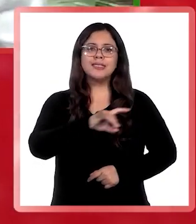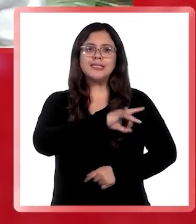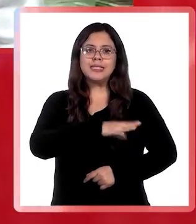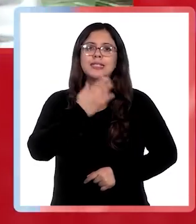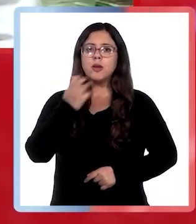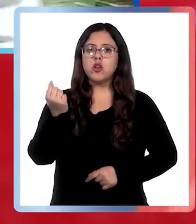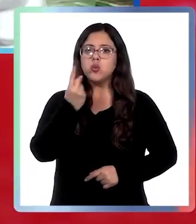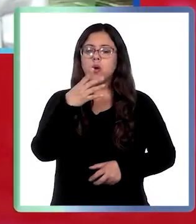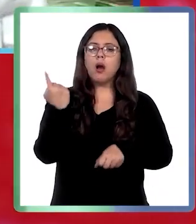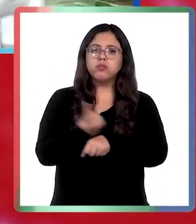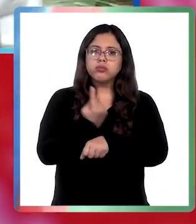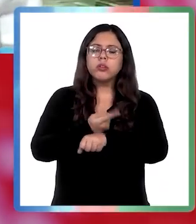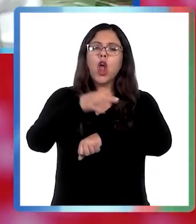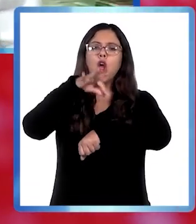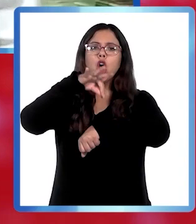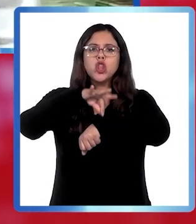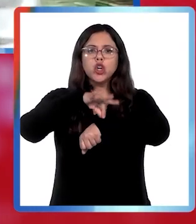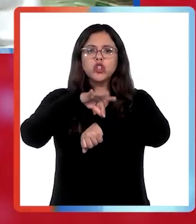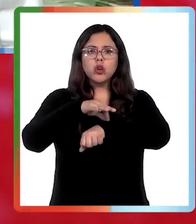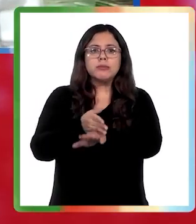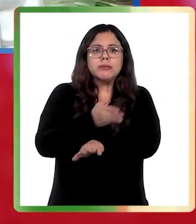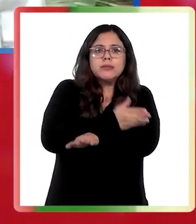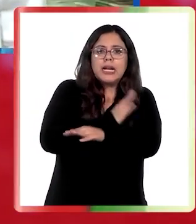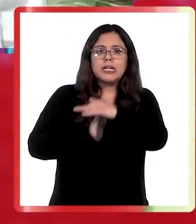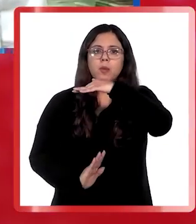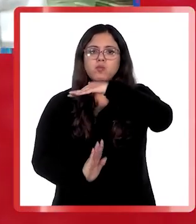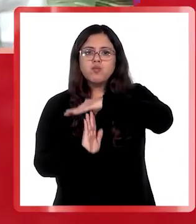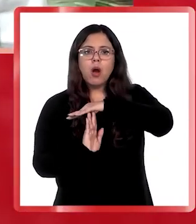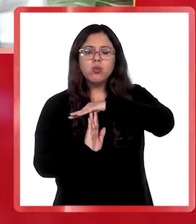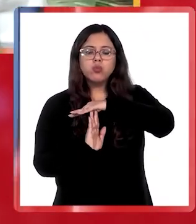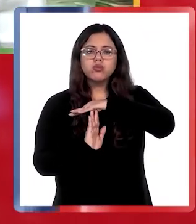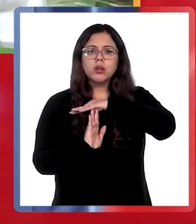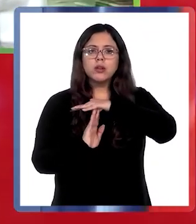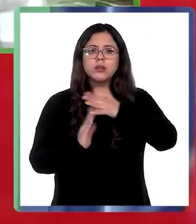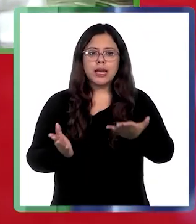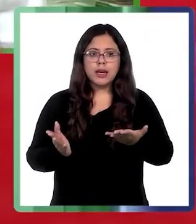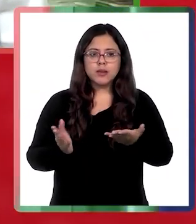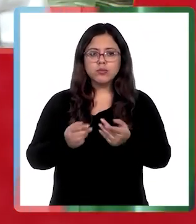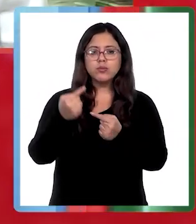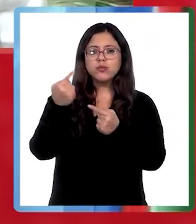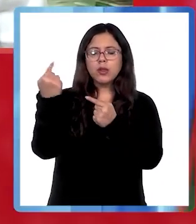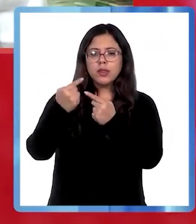conversando, doctor, antes de la pausa, de los distintos